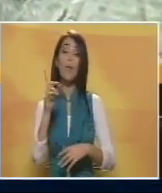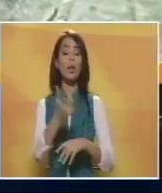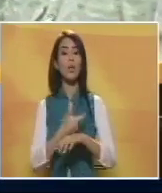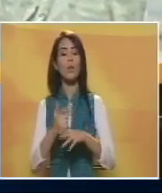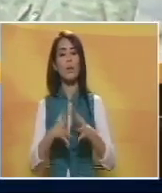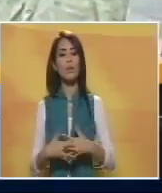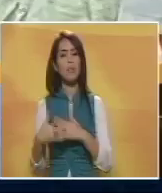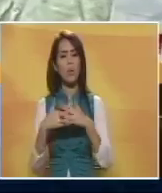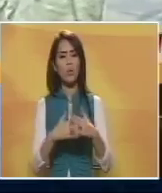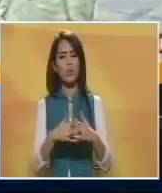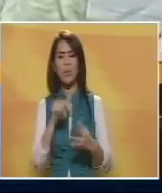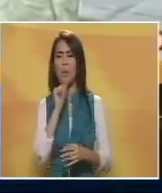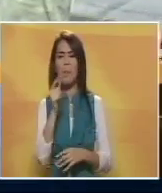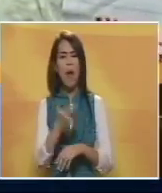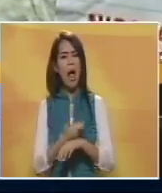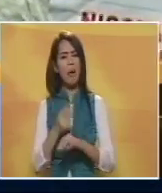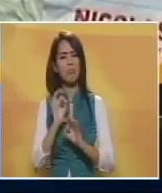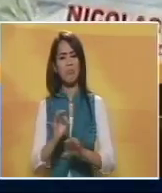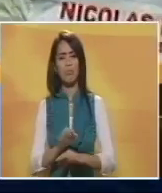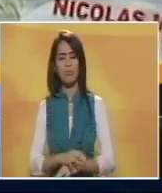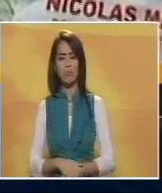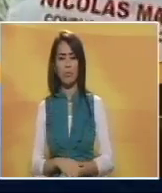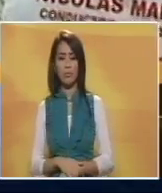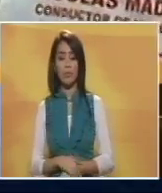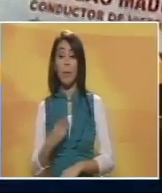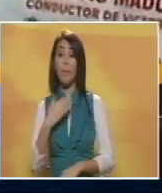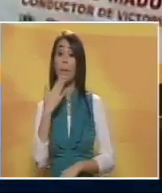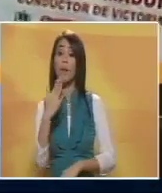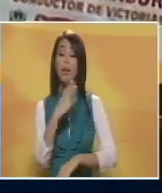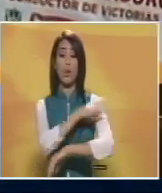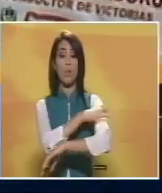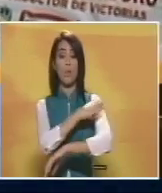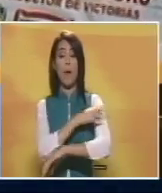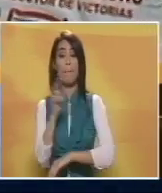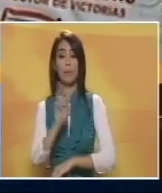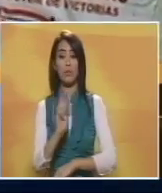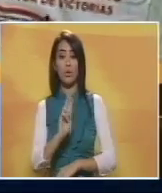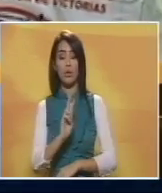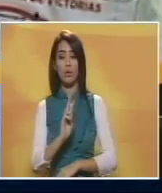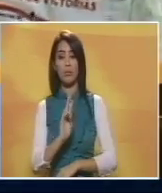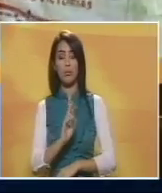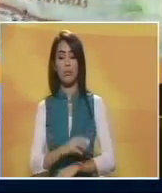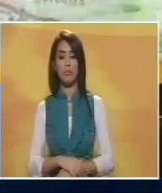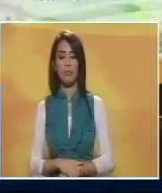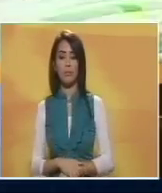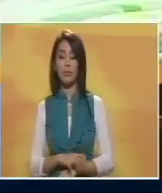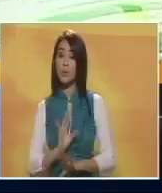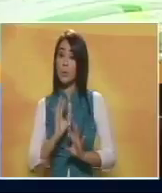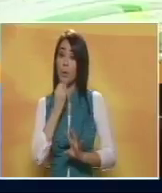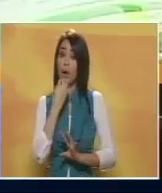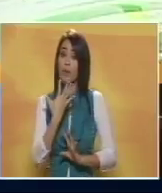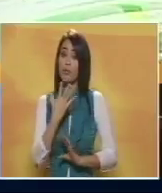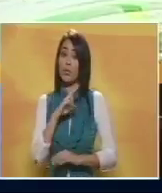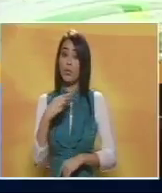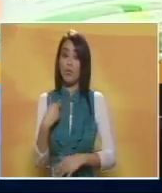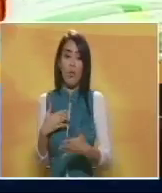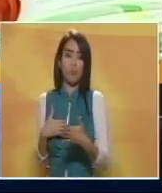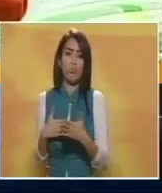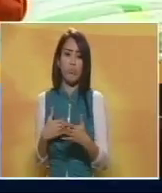malvados, perversos, por petición de la derecha venezolana. Y al final, bueno, a nosotros no nos va a parar